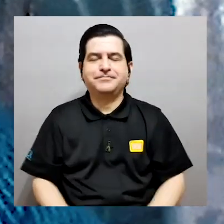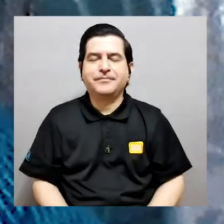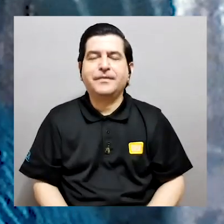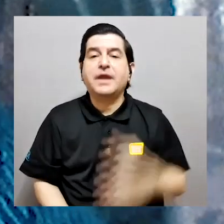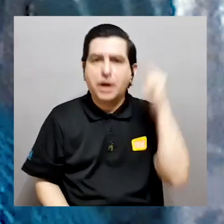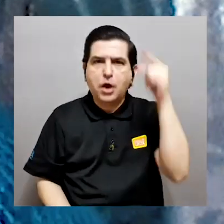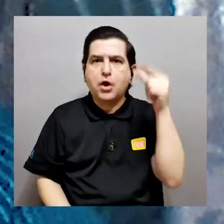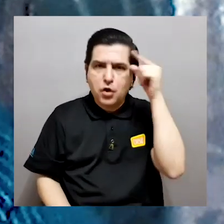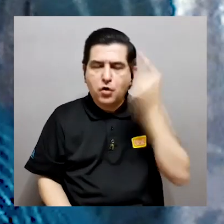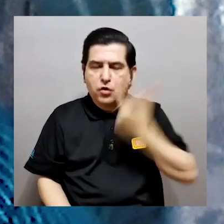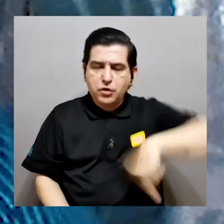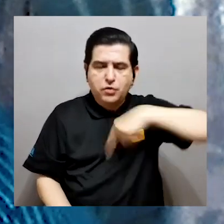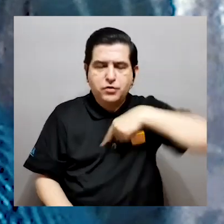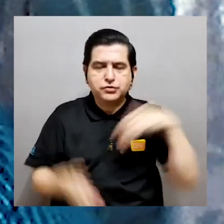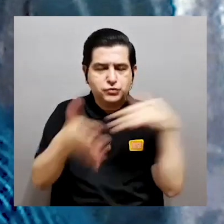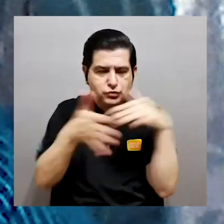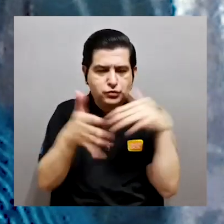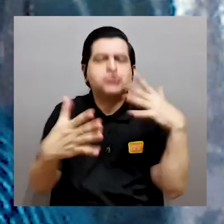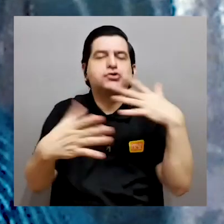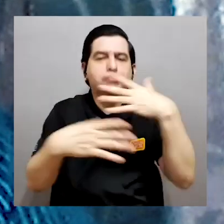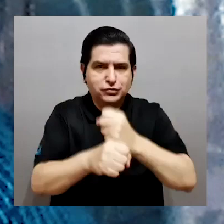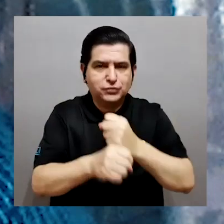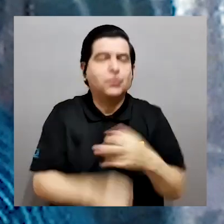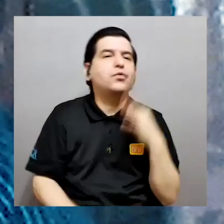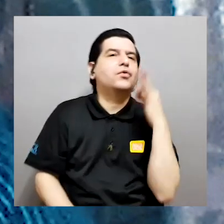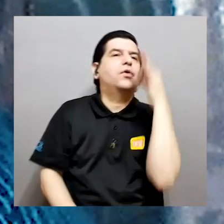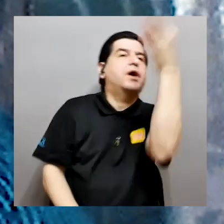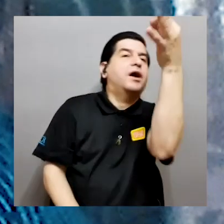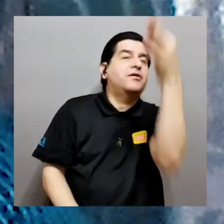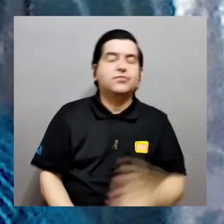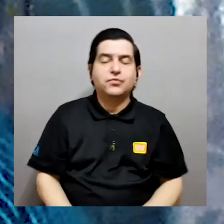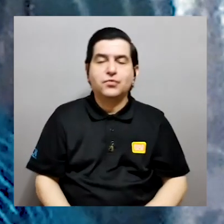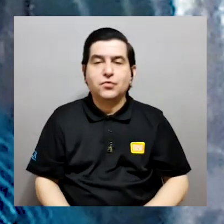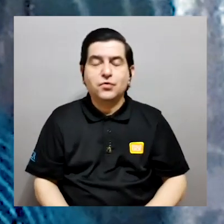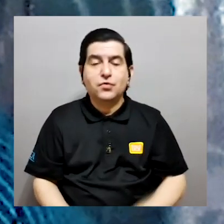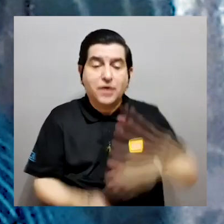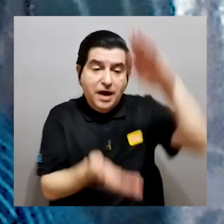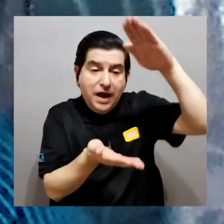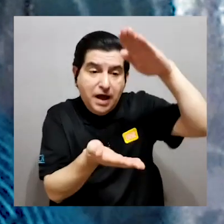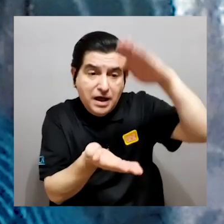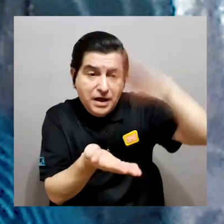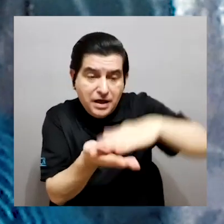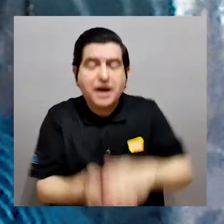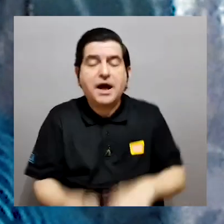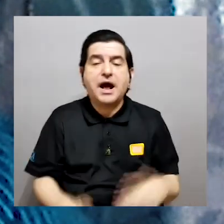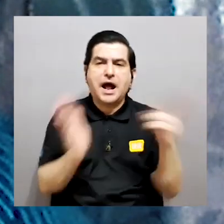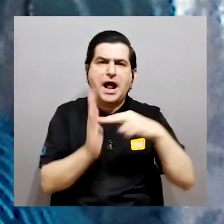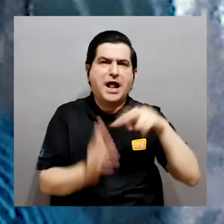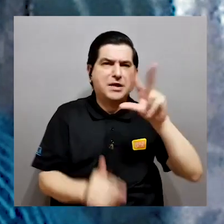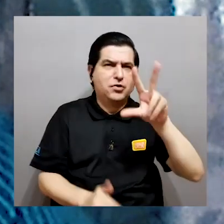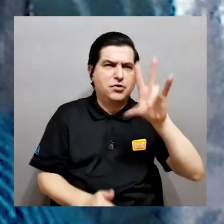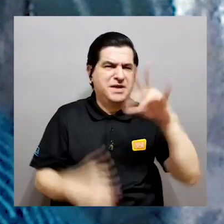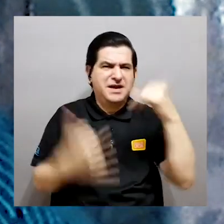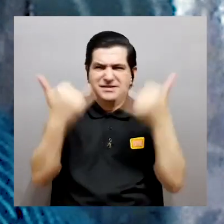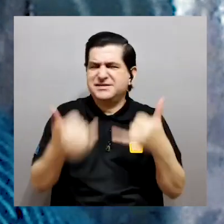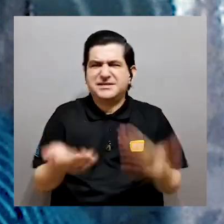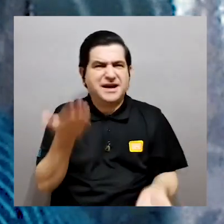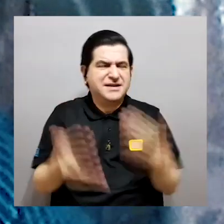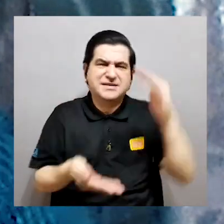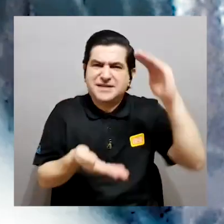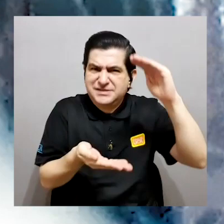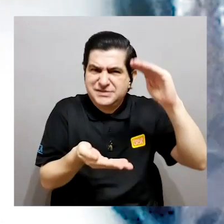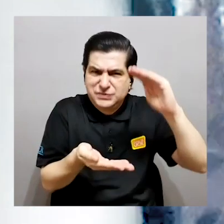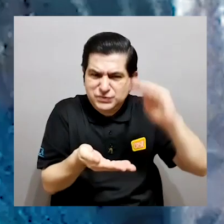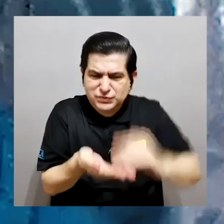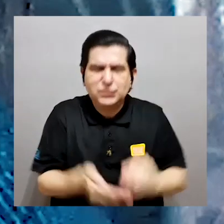Pero indudablemente, si hacemos un estudio actuarial a largo plazo, eso va a reducir la reserva de aquí al 2037, probablemente ya se